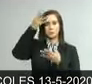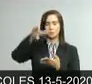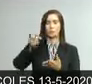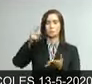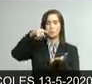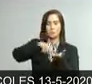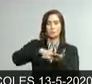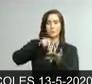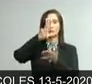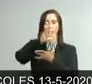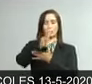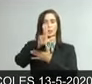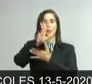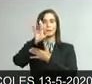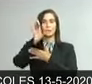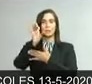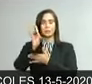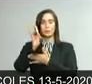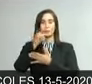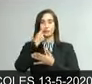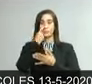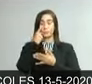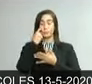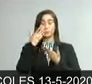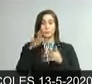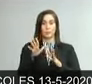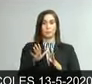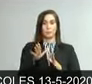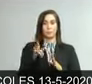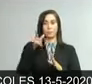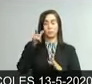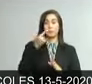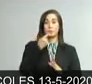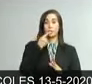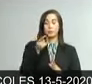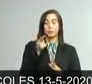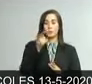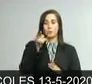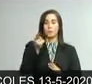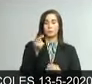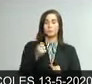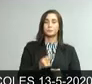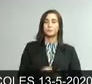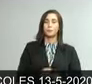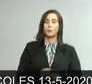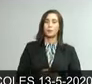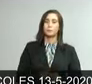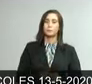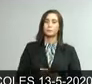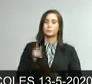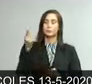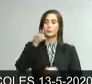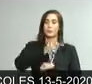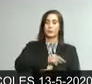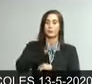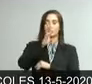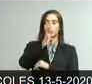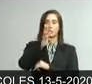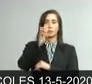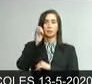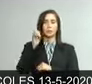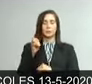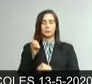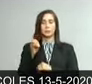y cuatro treinta y ocho pruebas. Usted había dicho que ese día se realizarían seiscientas que estaban